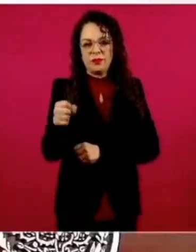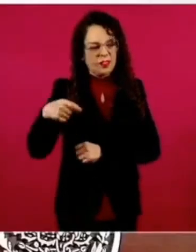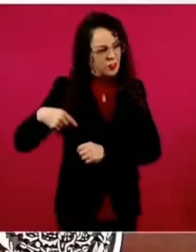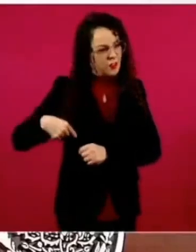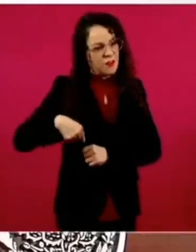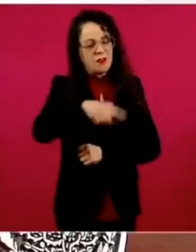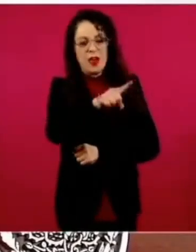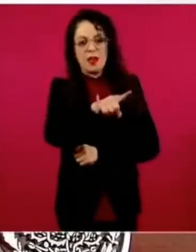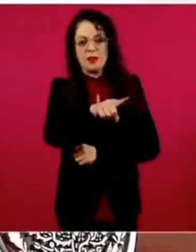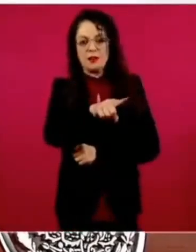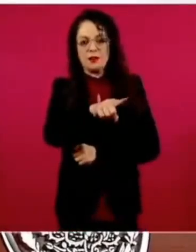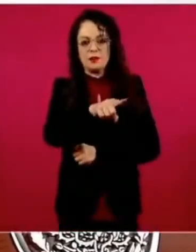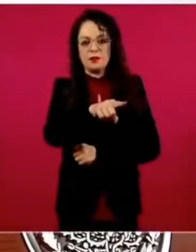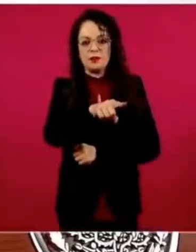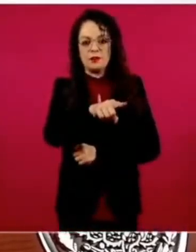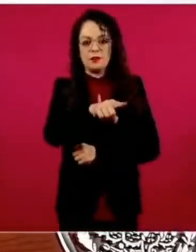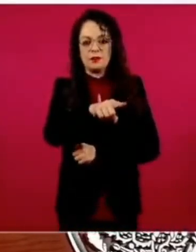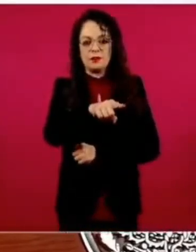Y él